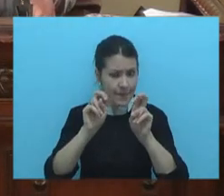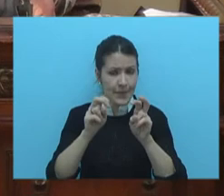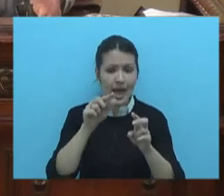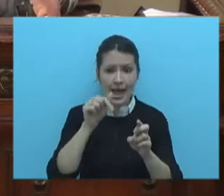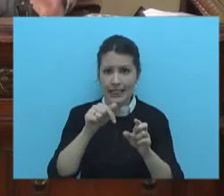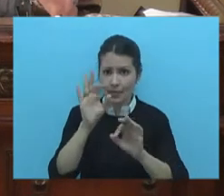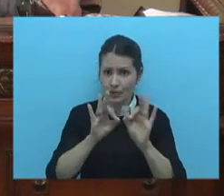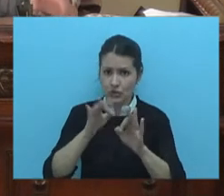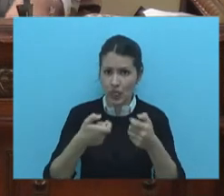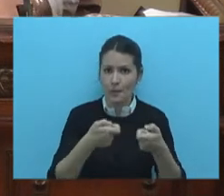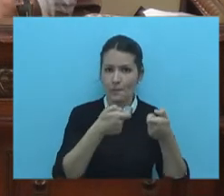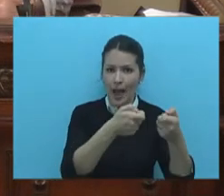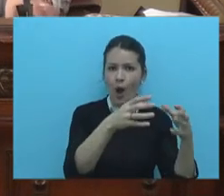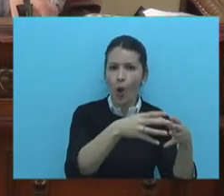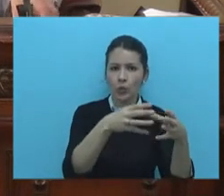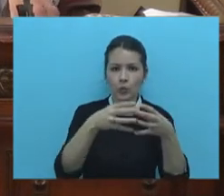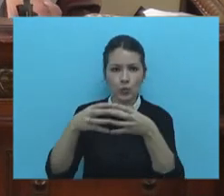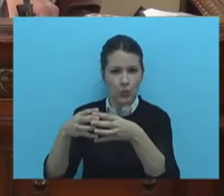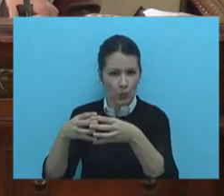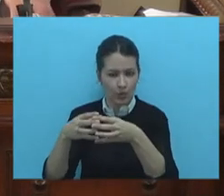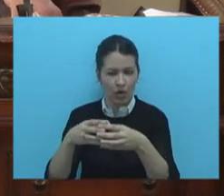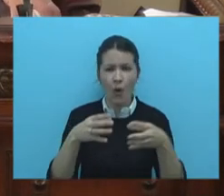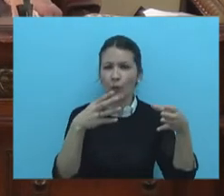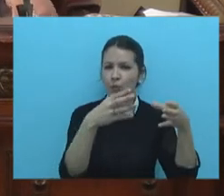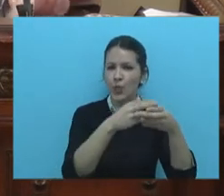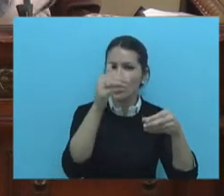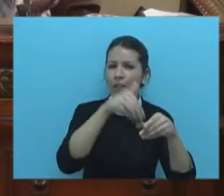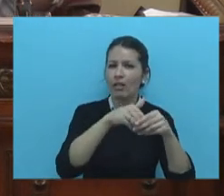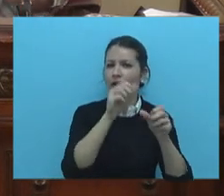cierto?, están conformados por todos los diputados,